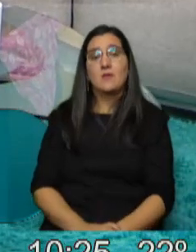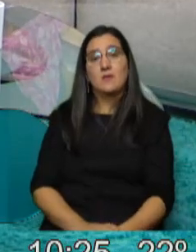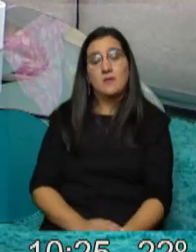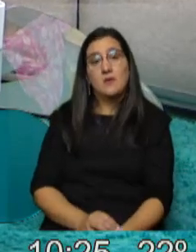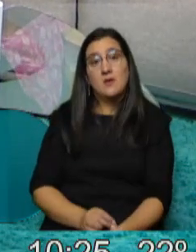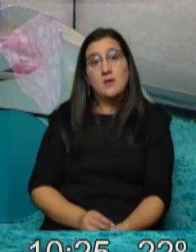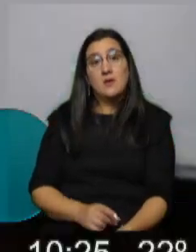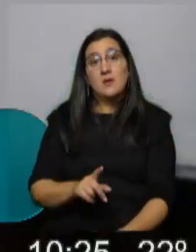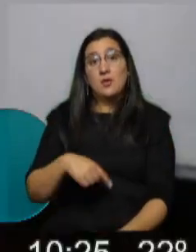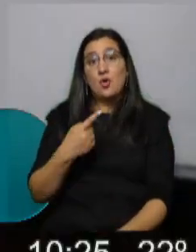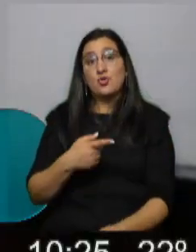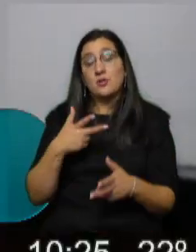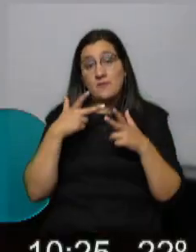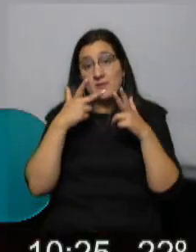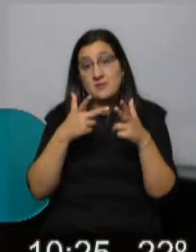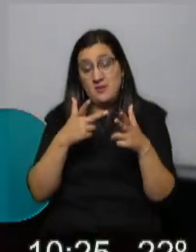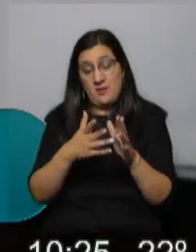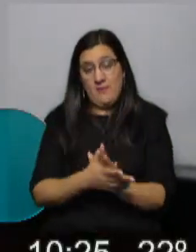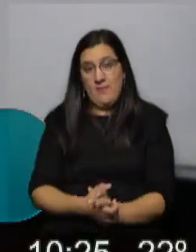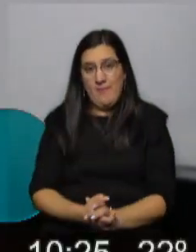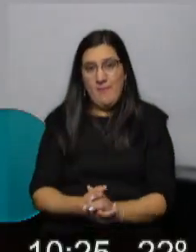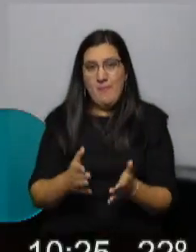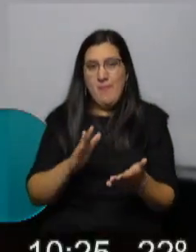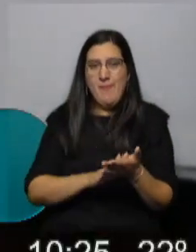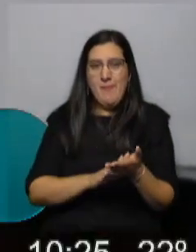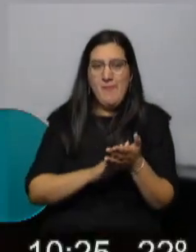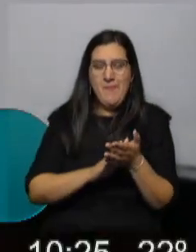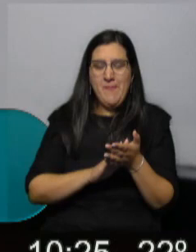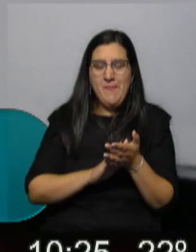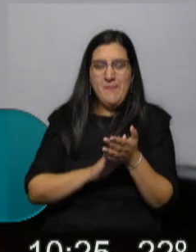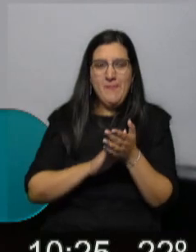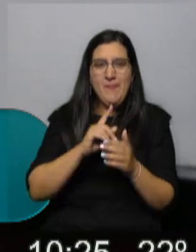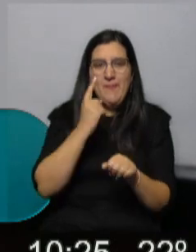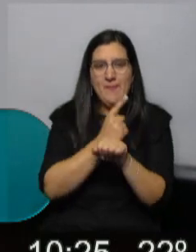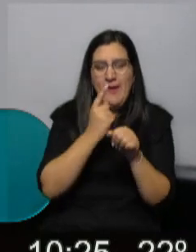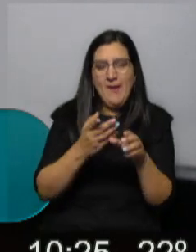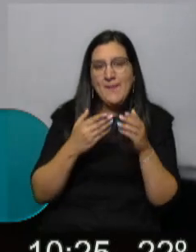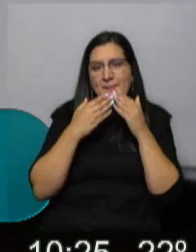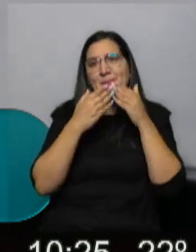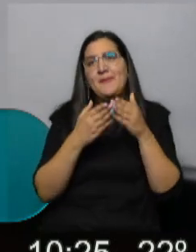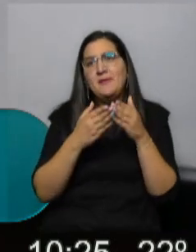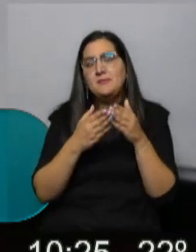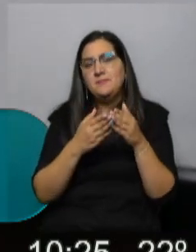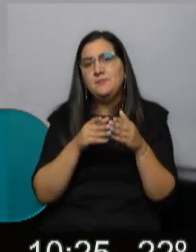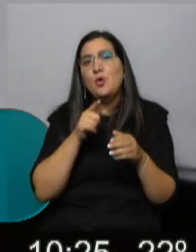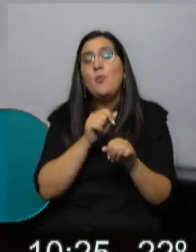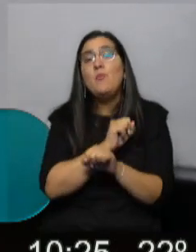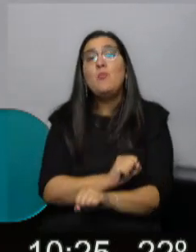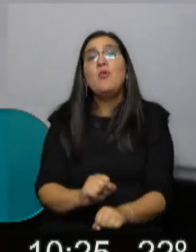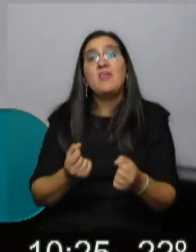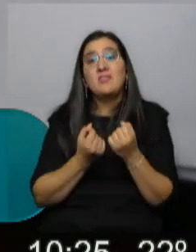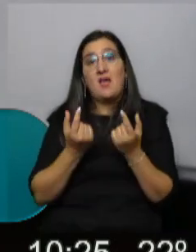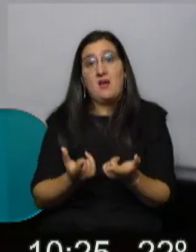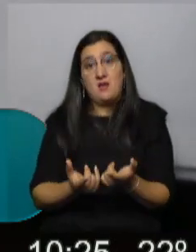Lo otro que te iba a decir, que frente a la consulta, ¿no?, de una persona, lo primero que hay que preguntarse es, ¿qué es lo que vos podés